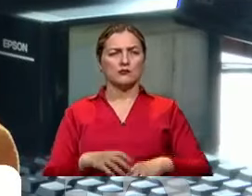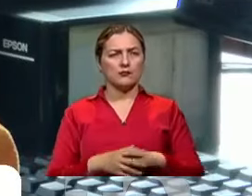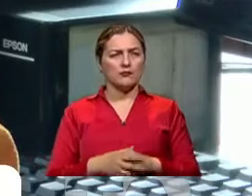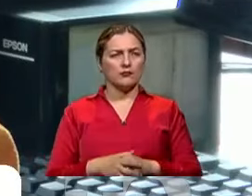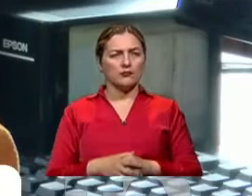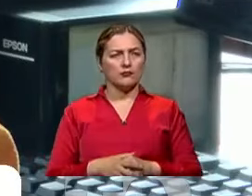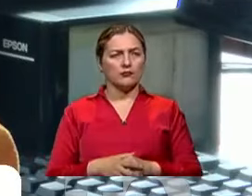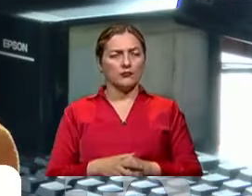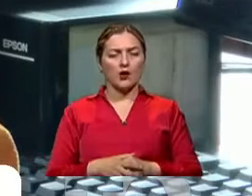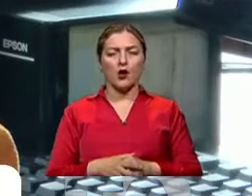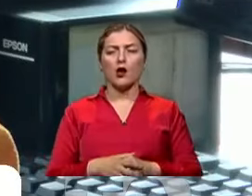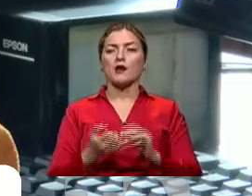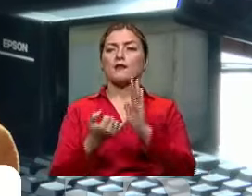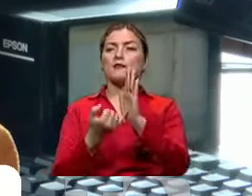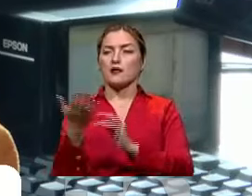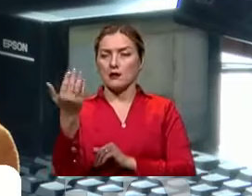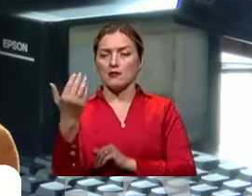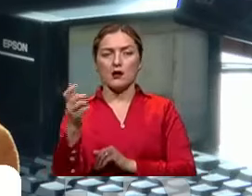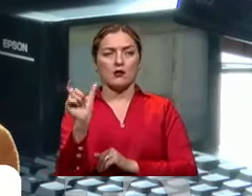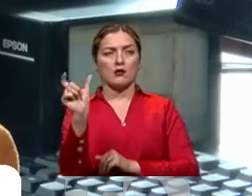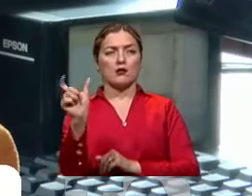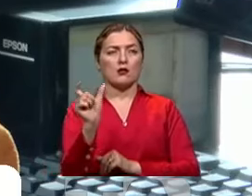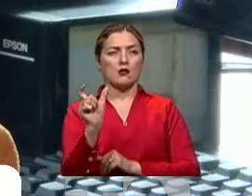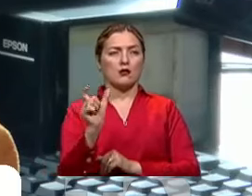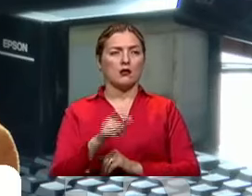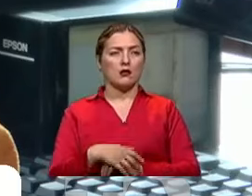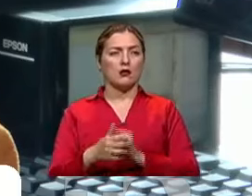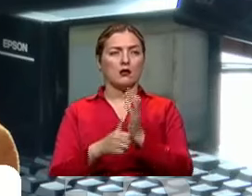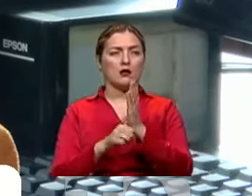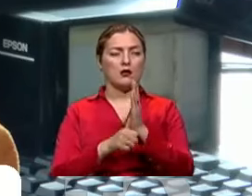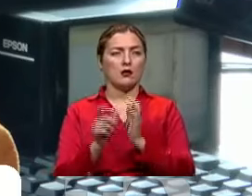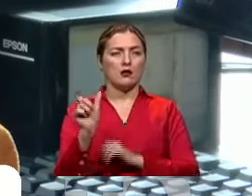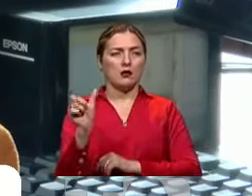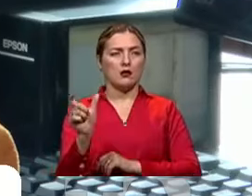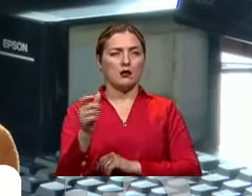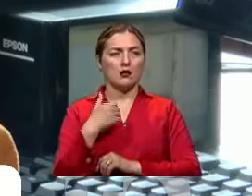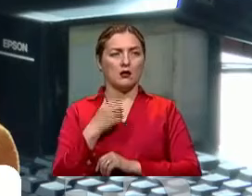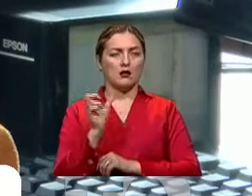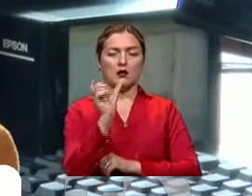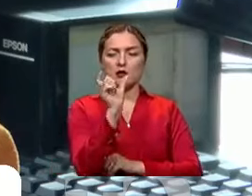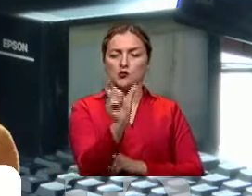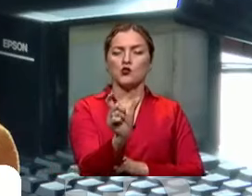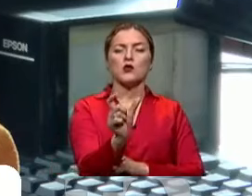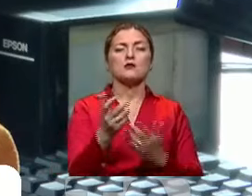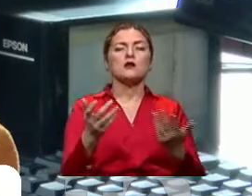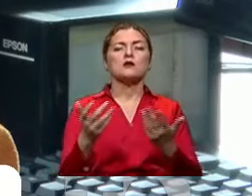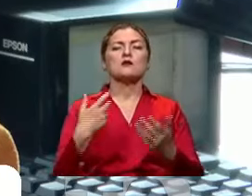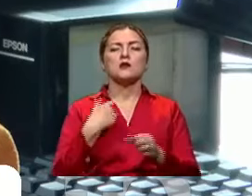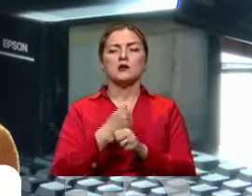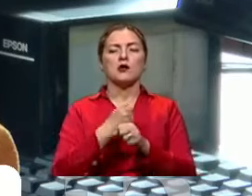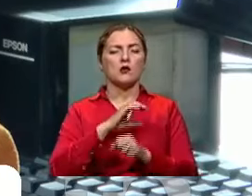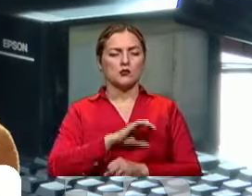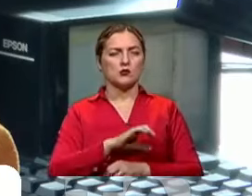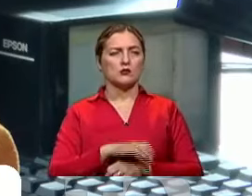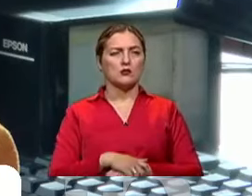dije, señor, su identificación. Y saca, pero sacó su cédula. Le dije, señor, su identificación. Y espérenme